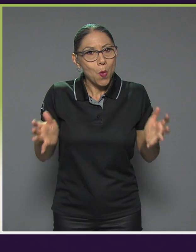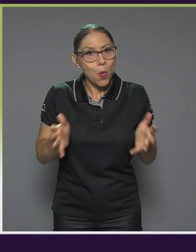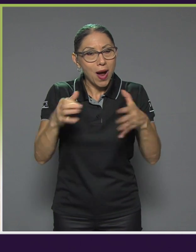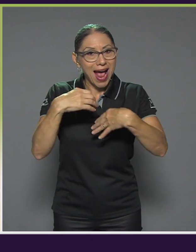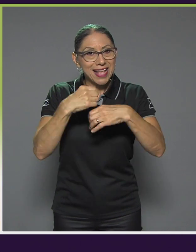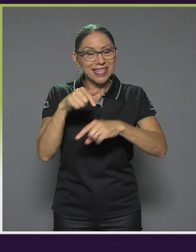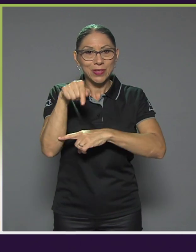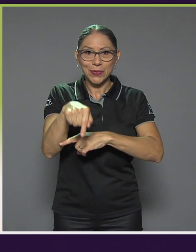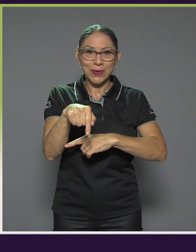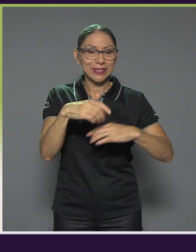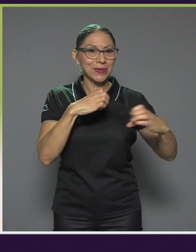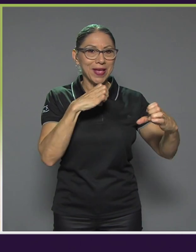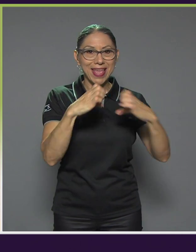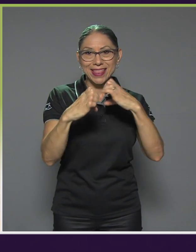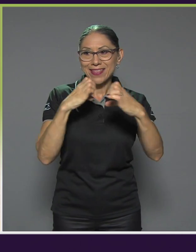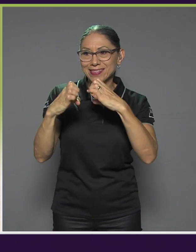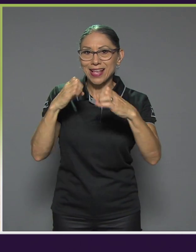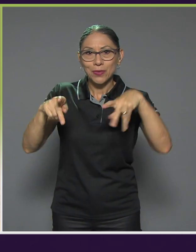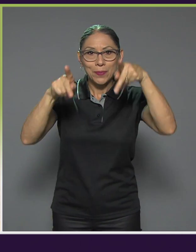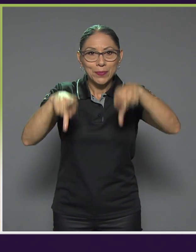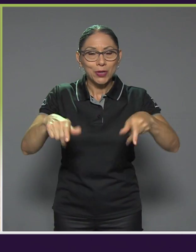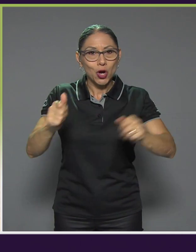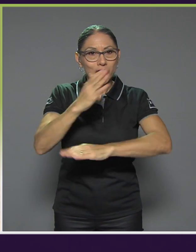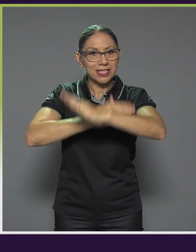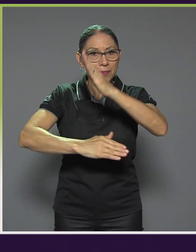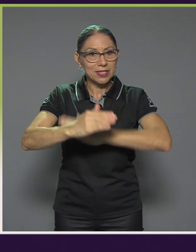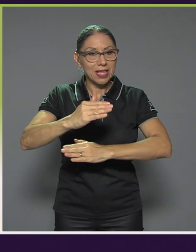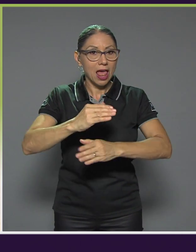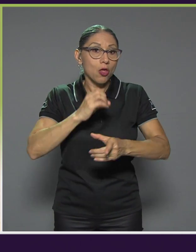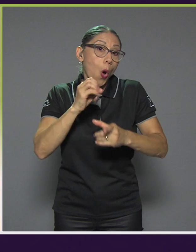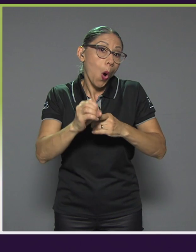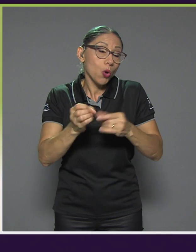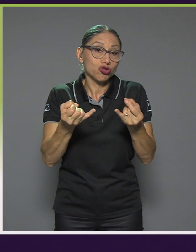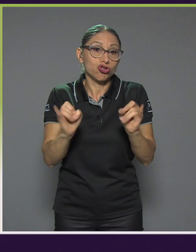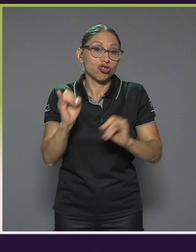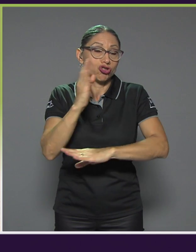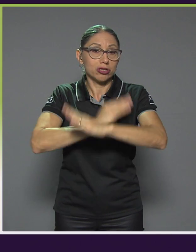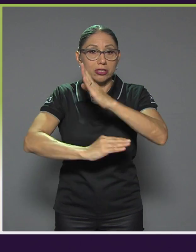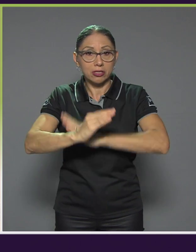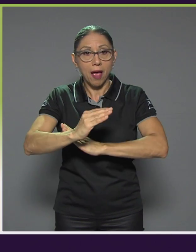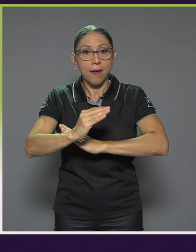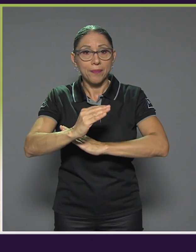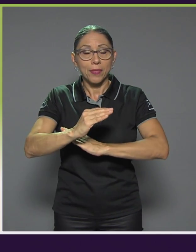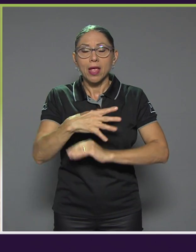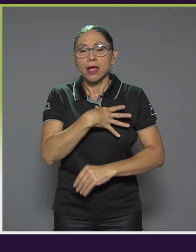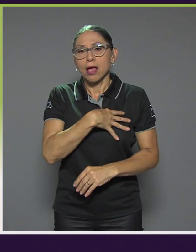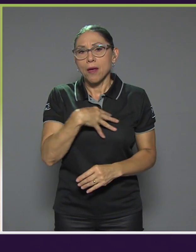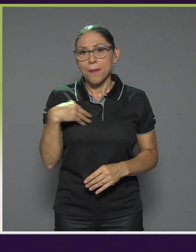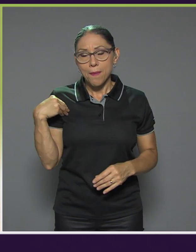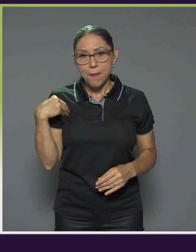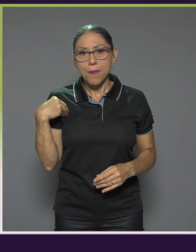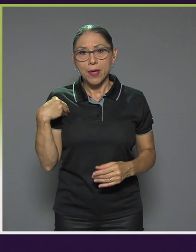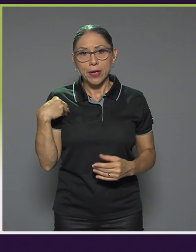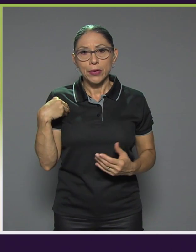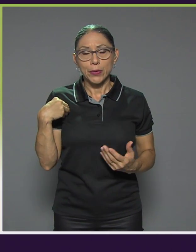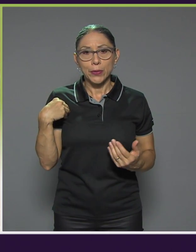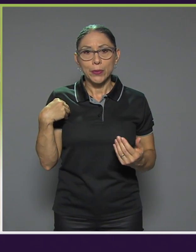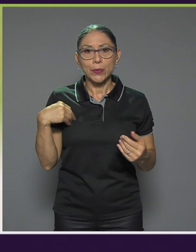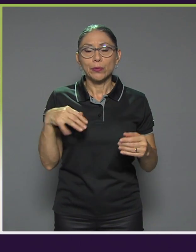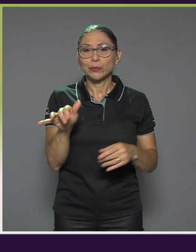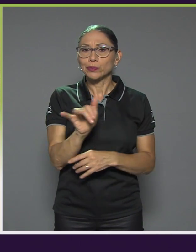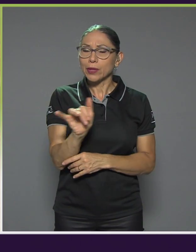entrevistando a personas con discapacidad o no con discapacidad les gusta también